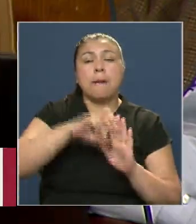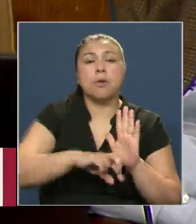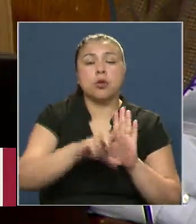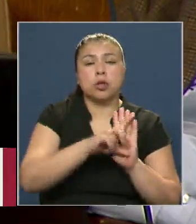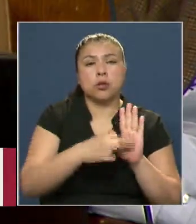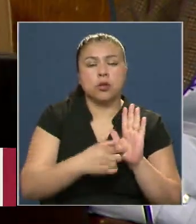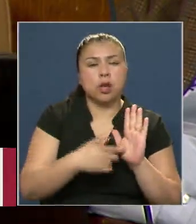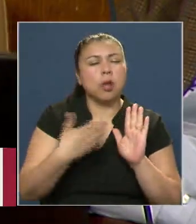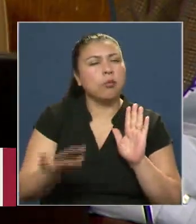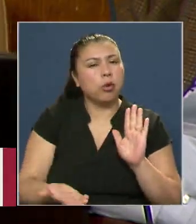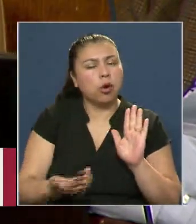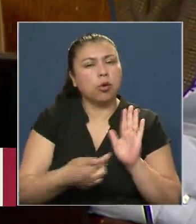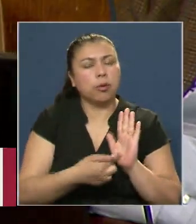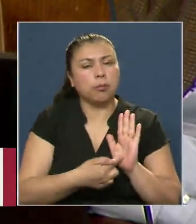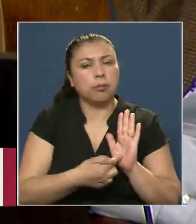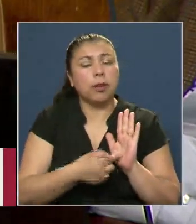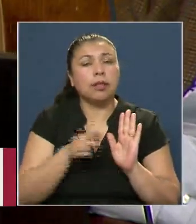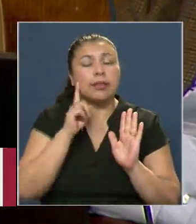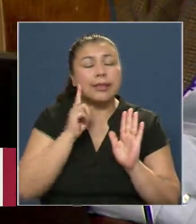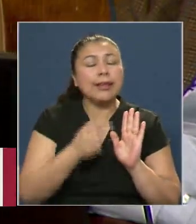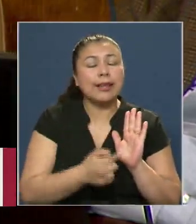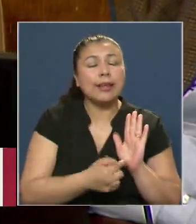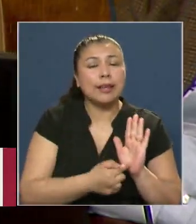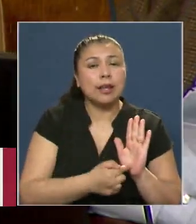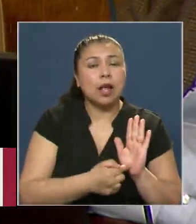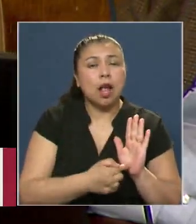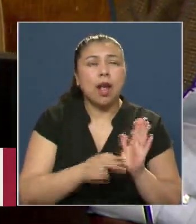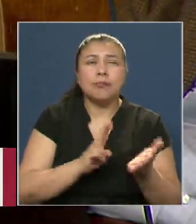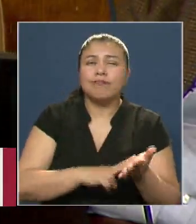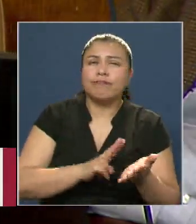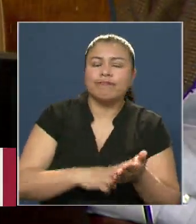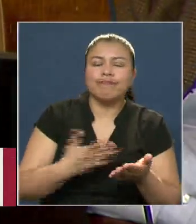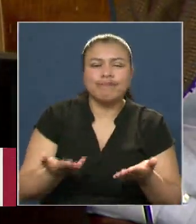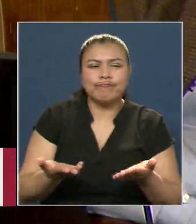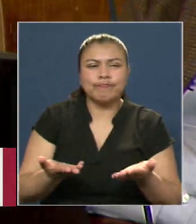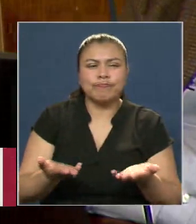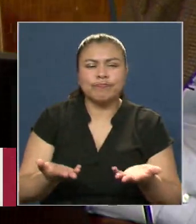por cierto, tiene, yo la verdad las cosas es que,